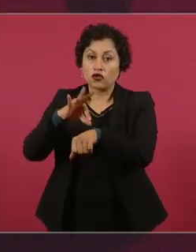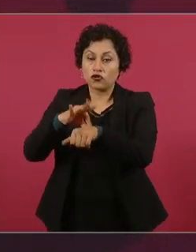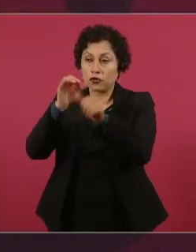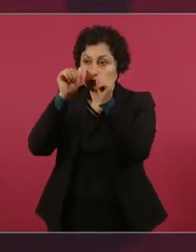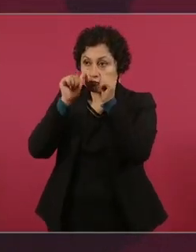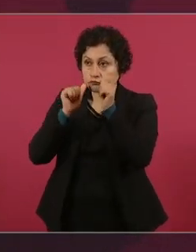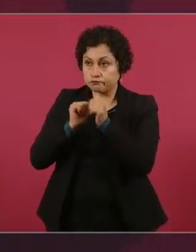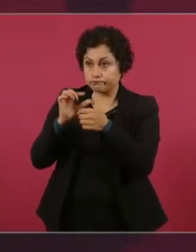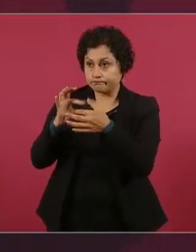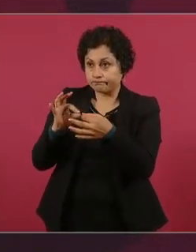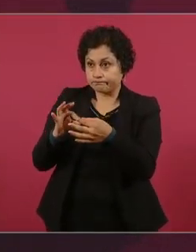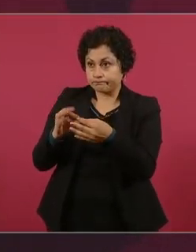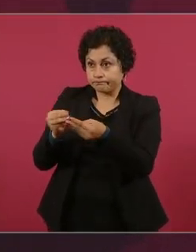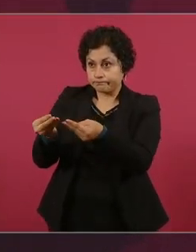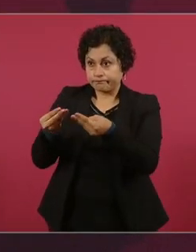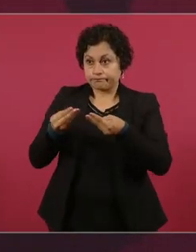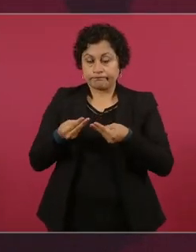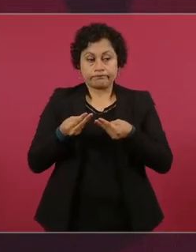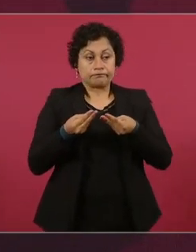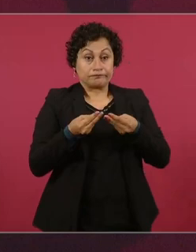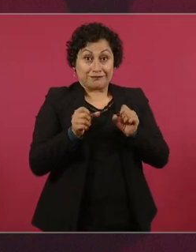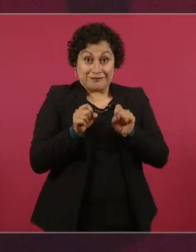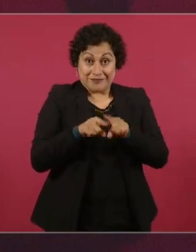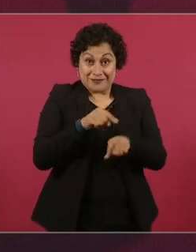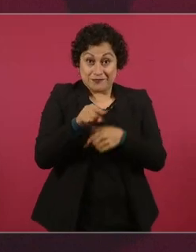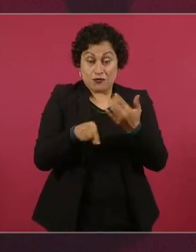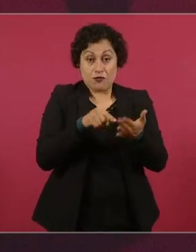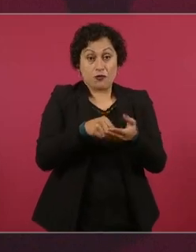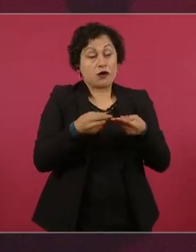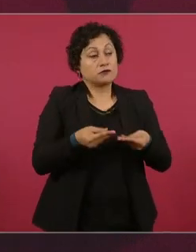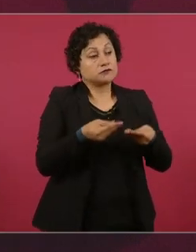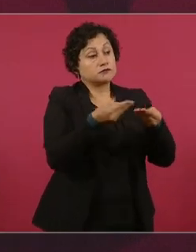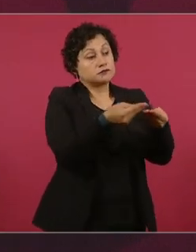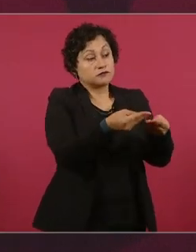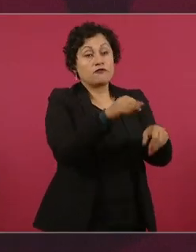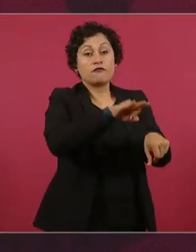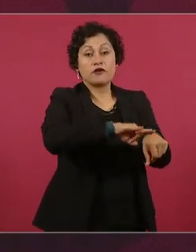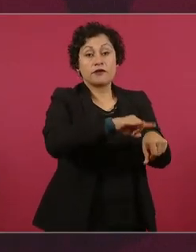de ahí se surte. Y estamos haciendo